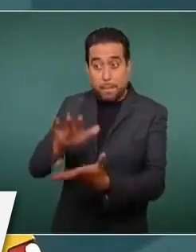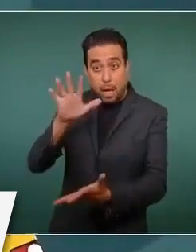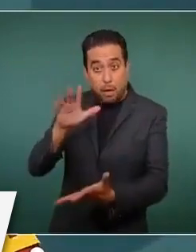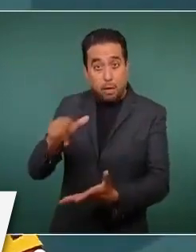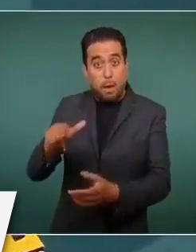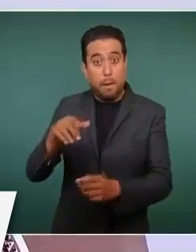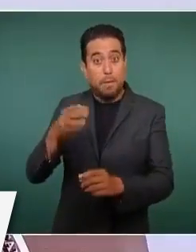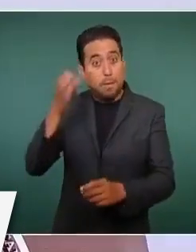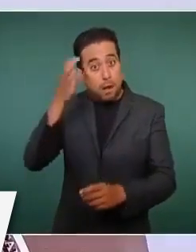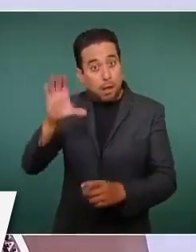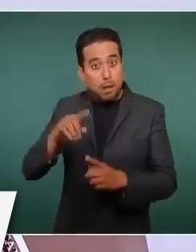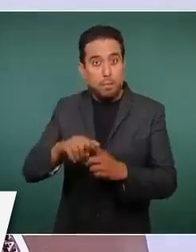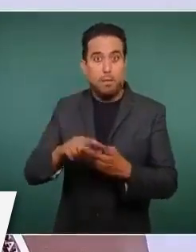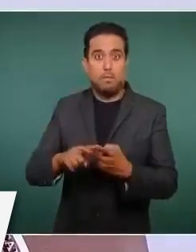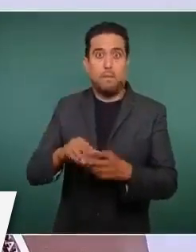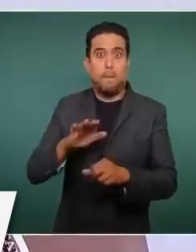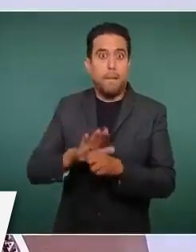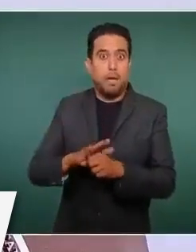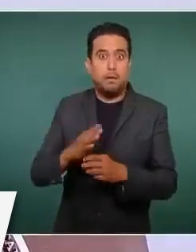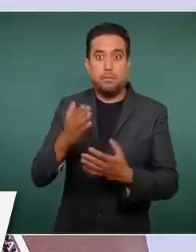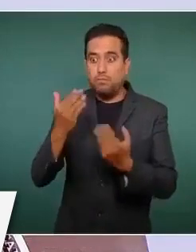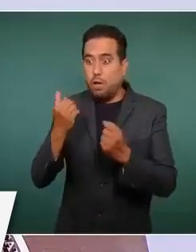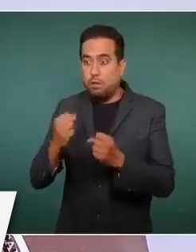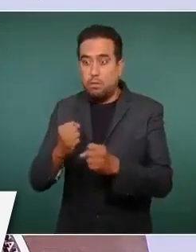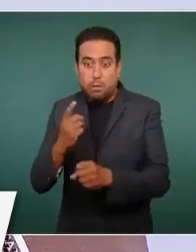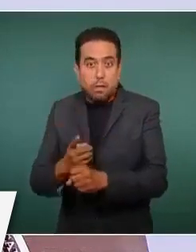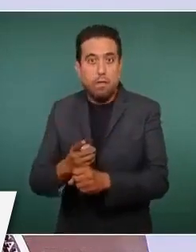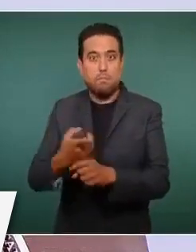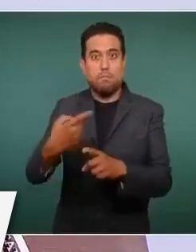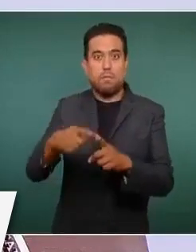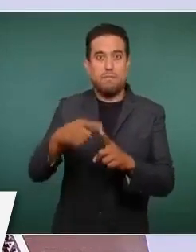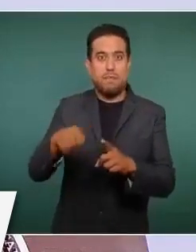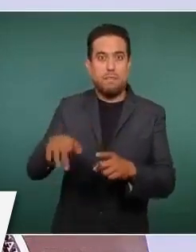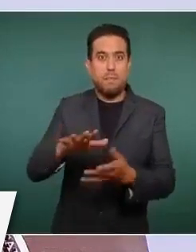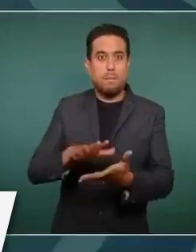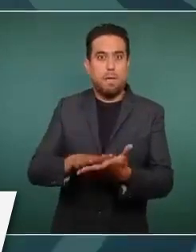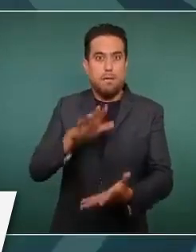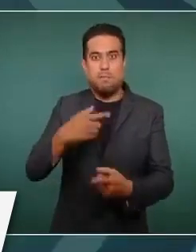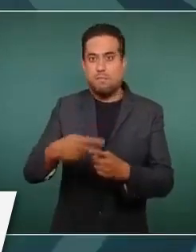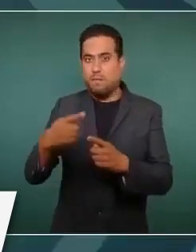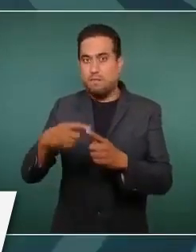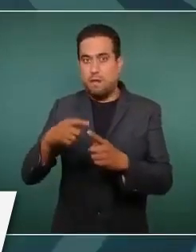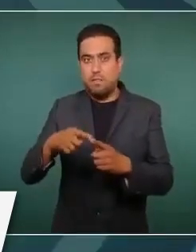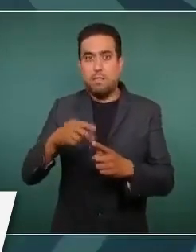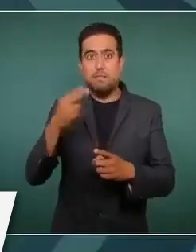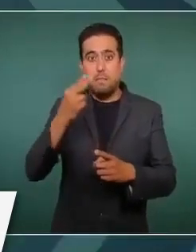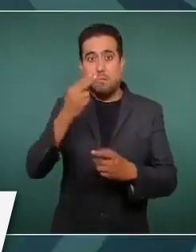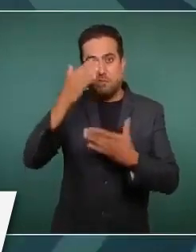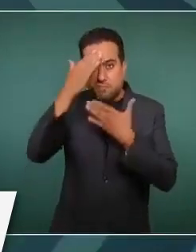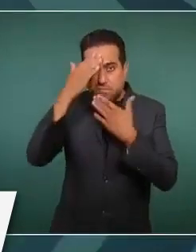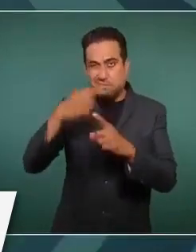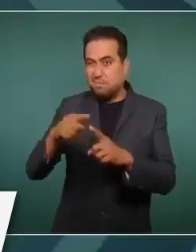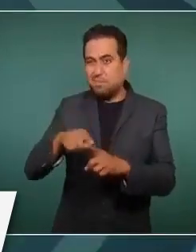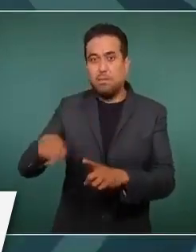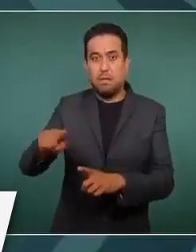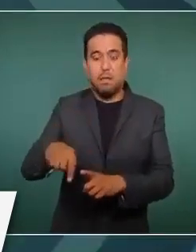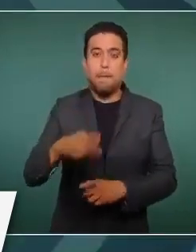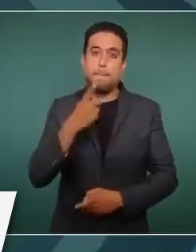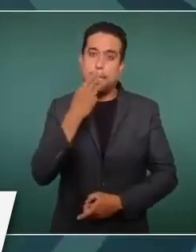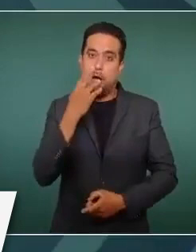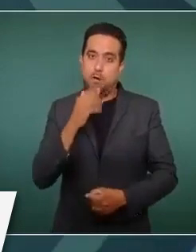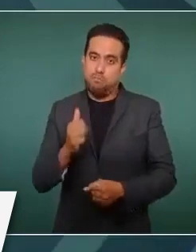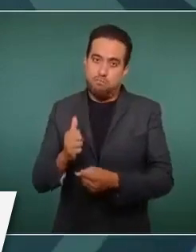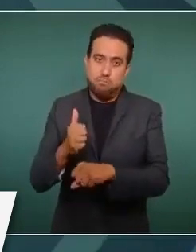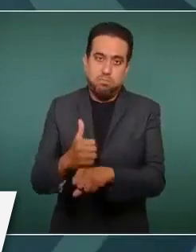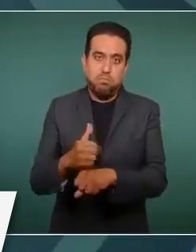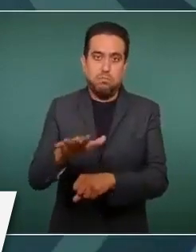necesidad de crear nuevas instalaciones para tener la presencia de la Guardia Nacional en esos puntos. Entonces,